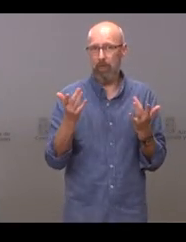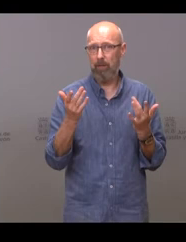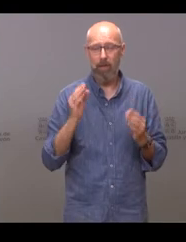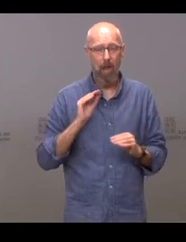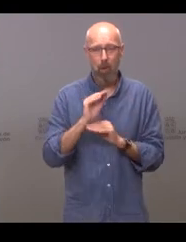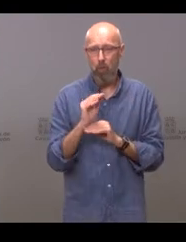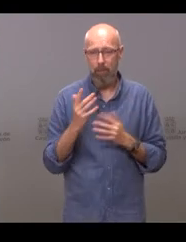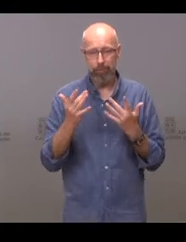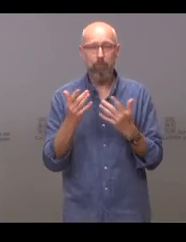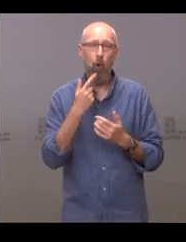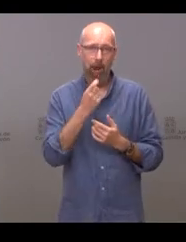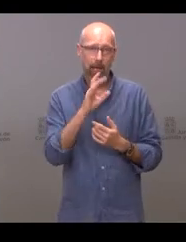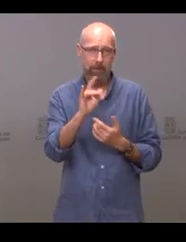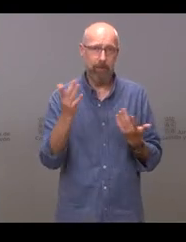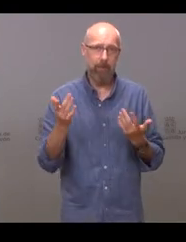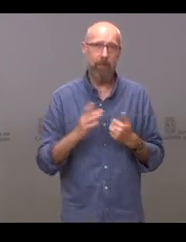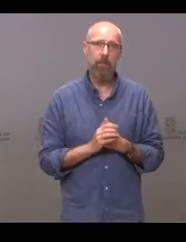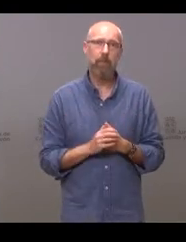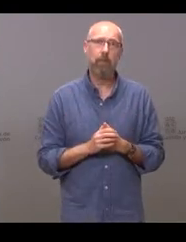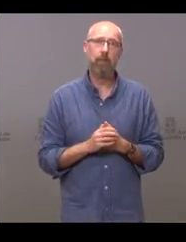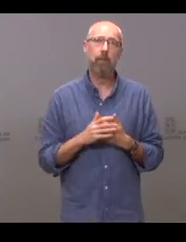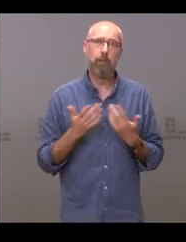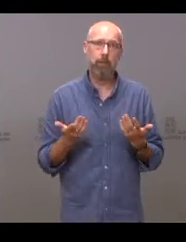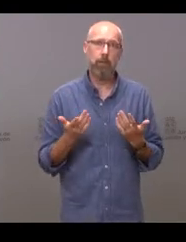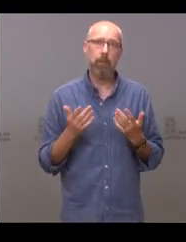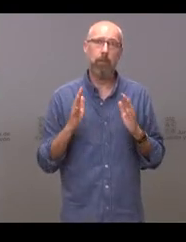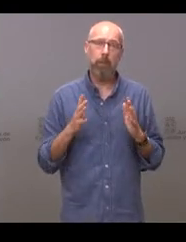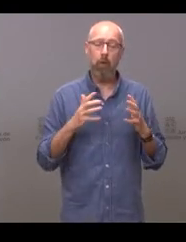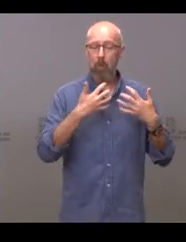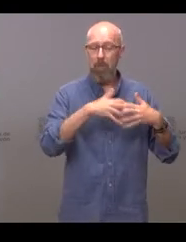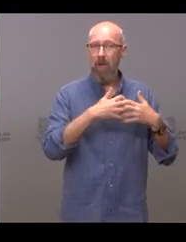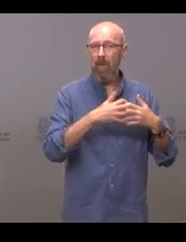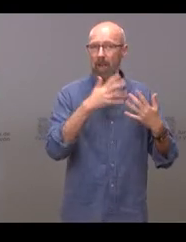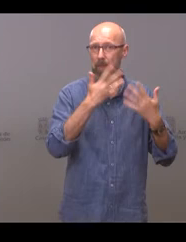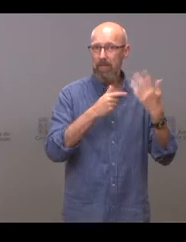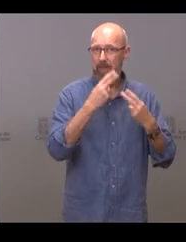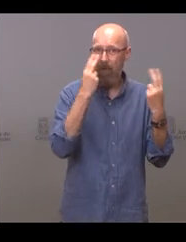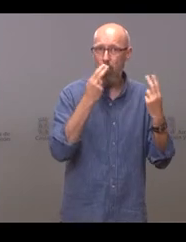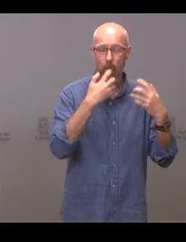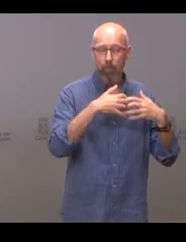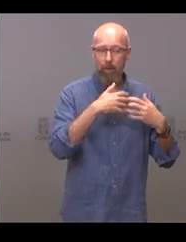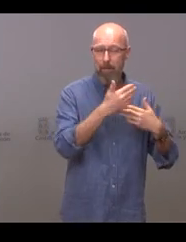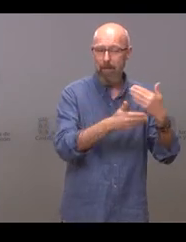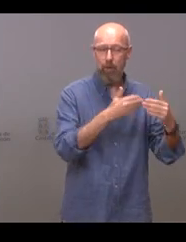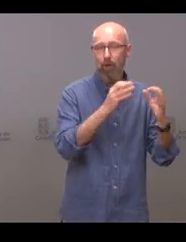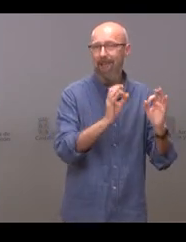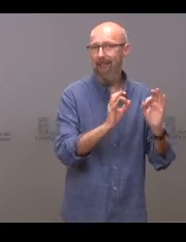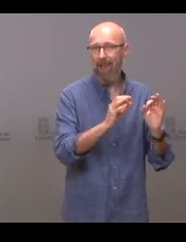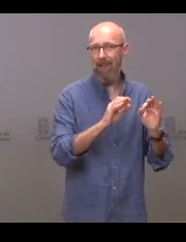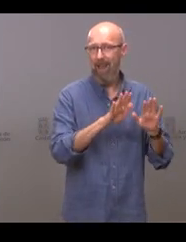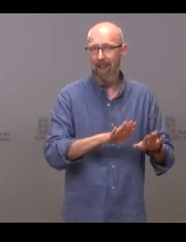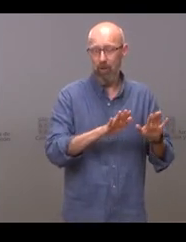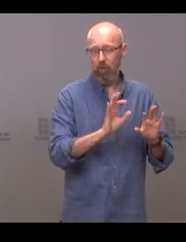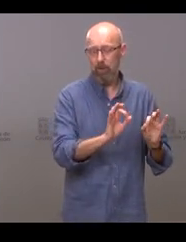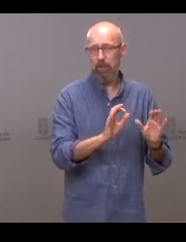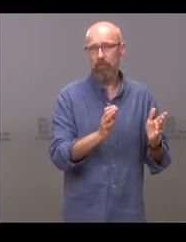llegarán cuanto antes ya veces la maquinaria de la administración es es complicada es lenta y algunas veces bueno pues se retrasa más